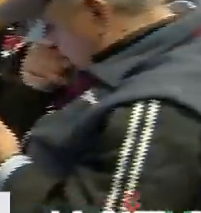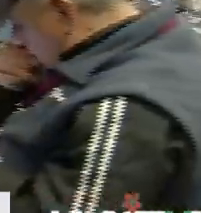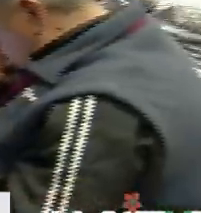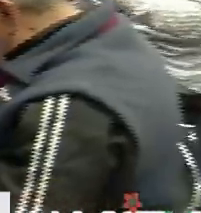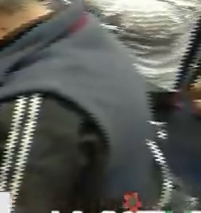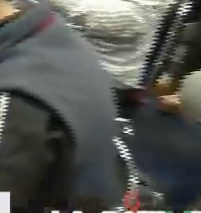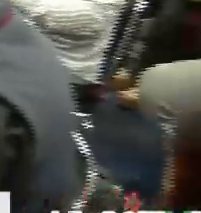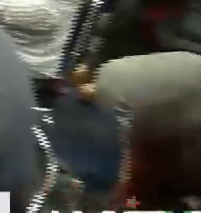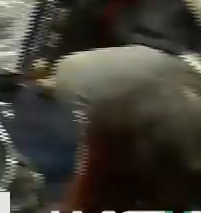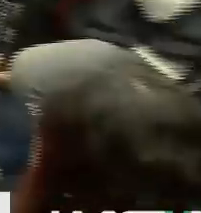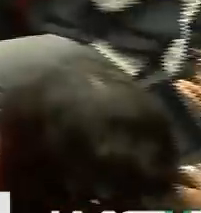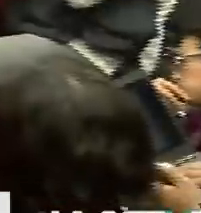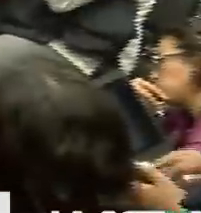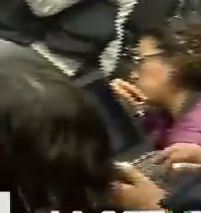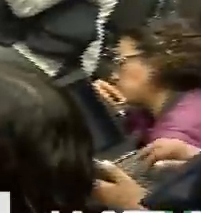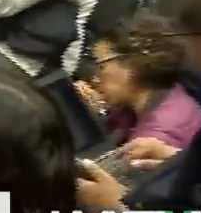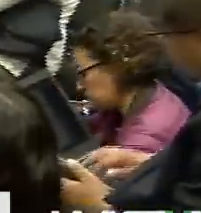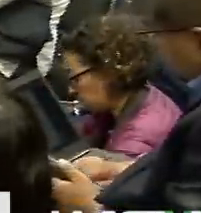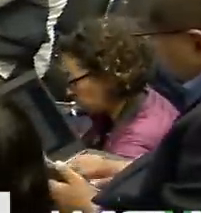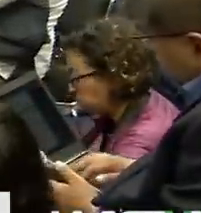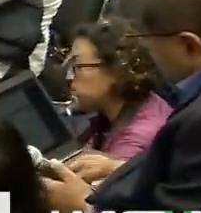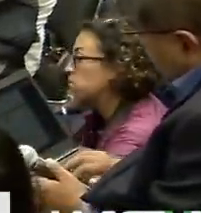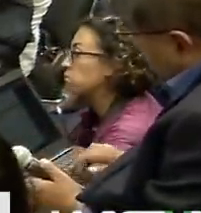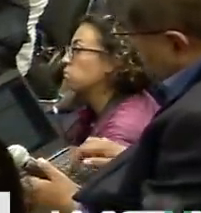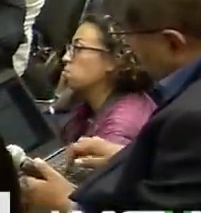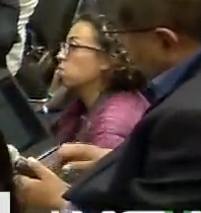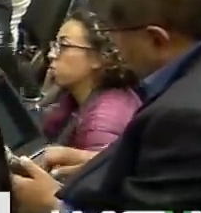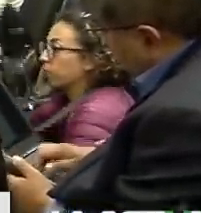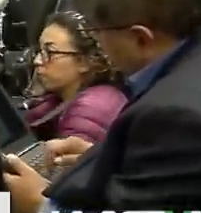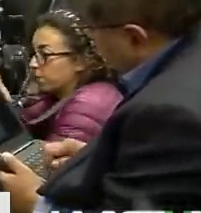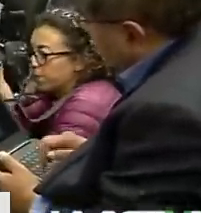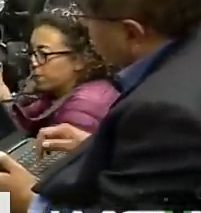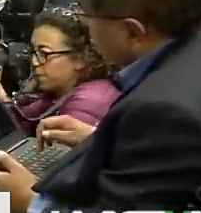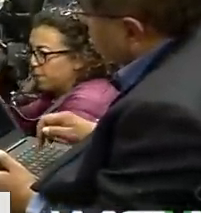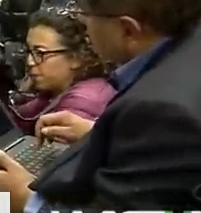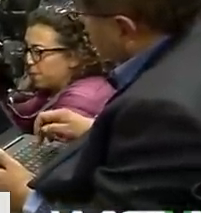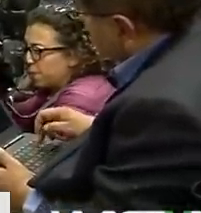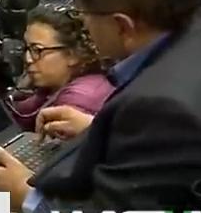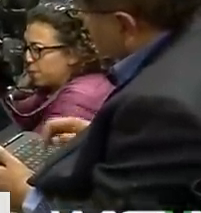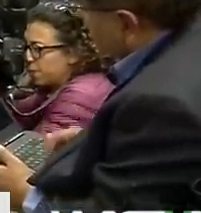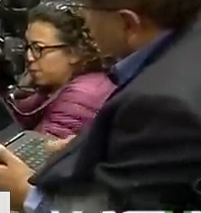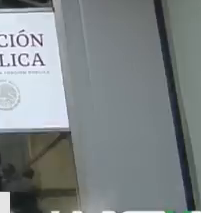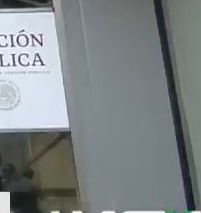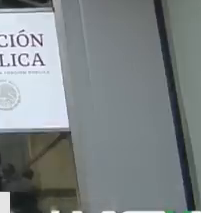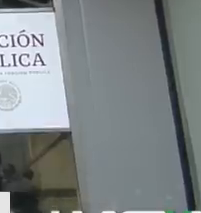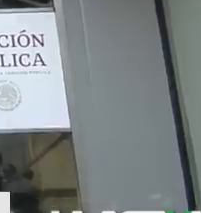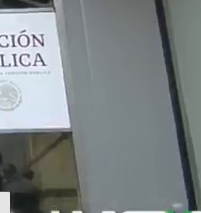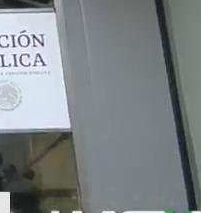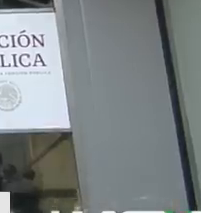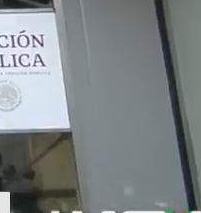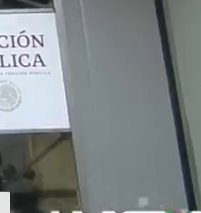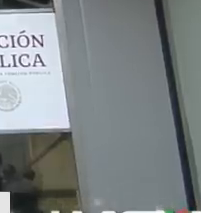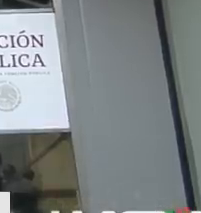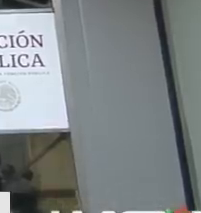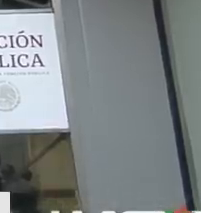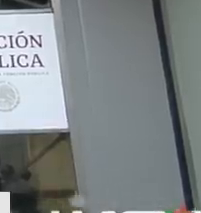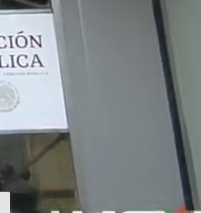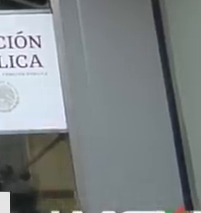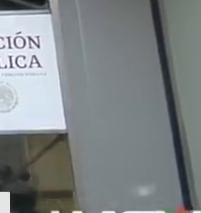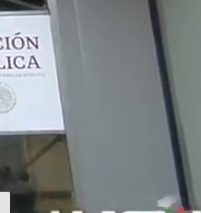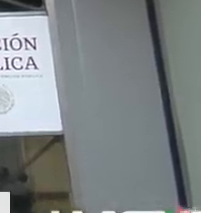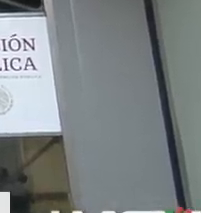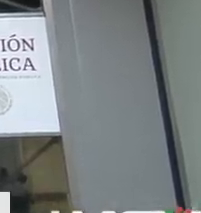punto clave está en la laguna legal que no obliga a presentar en su declaración patrimonial a un